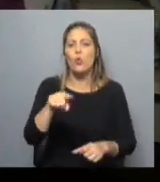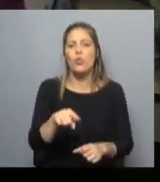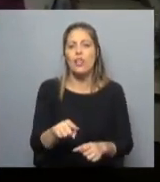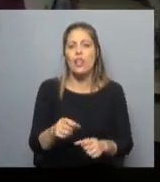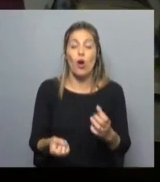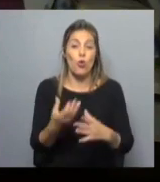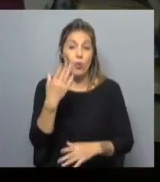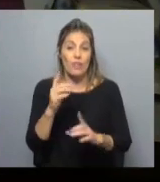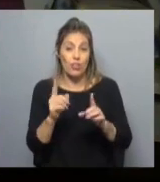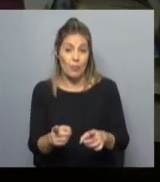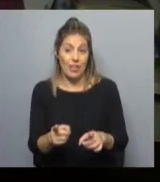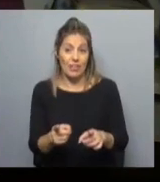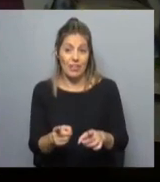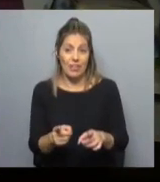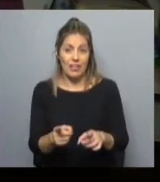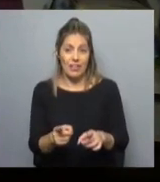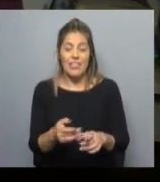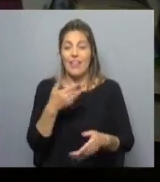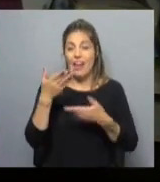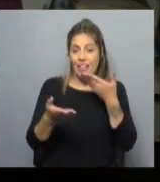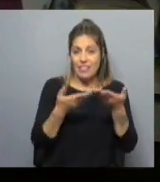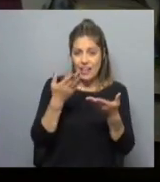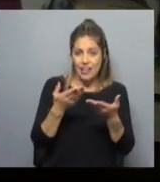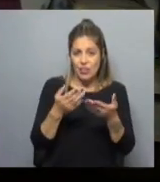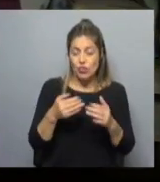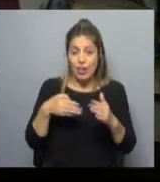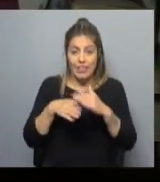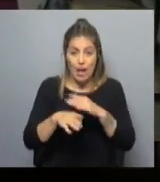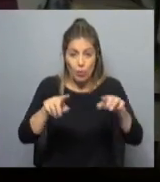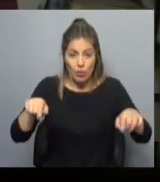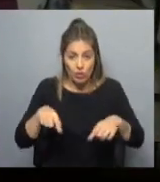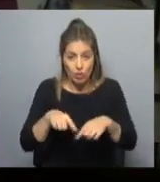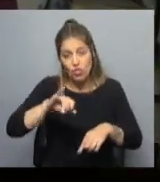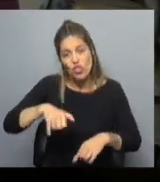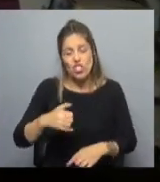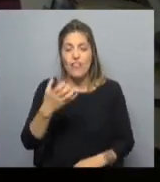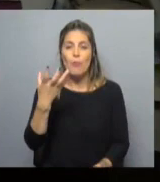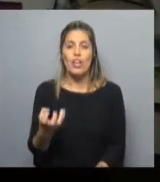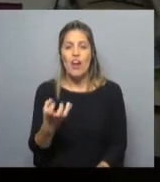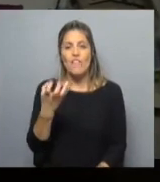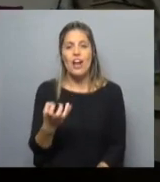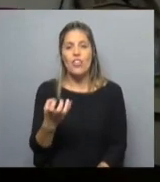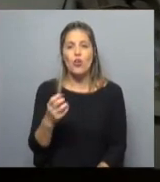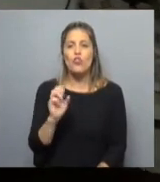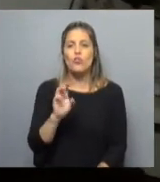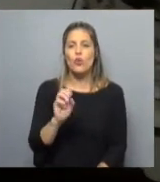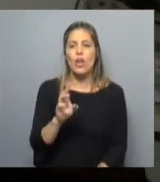Era algo nuevo también, aparte de cantar, claro. Entrar en un estudio. Nosotros habíamos grabado solamente